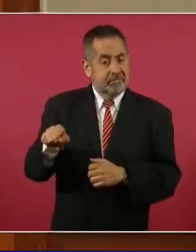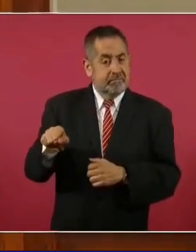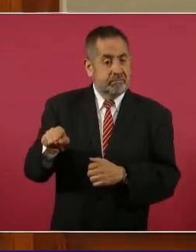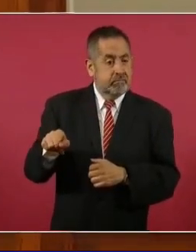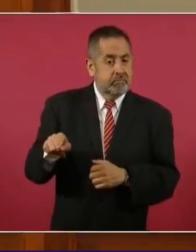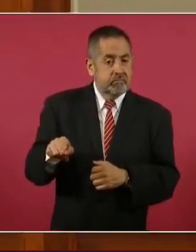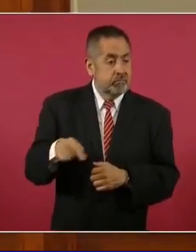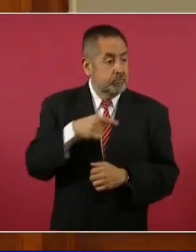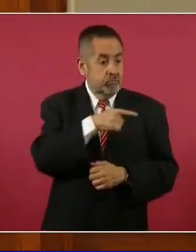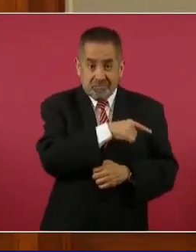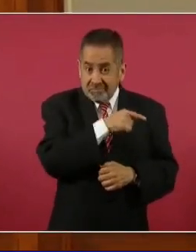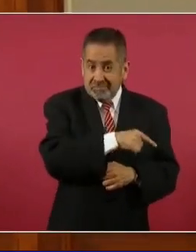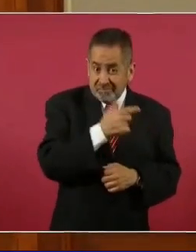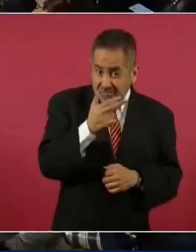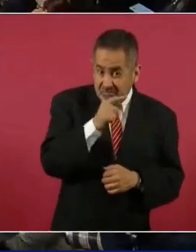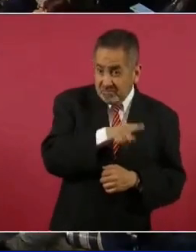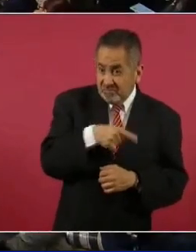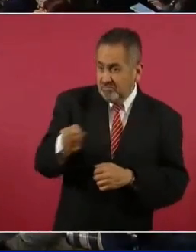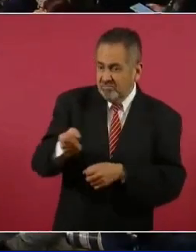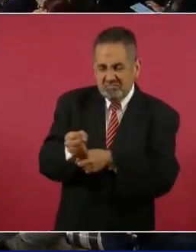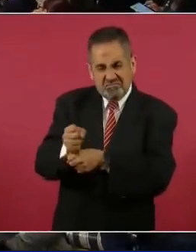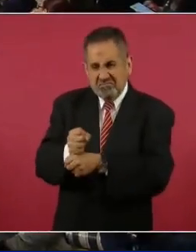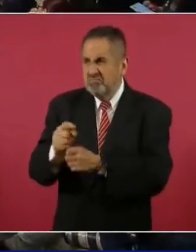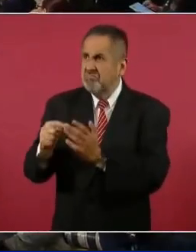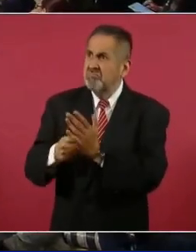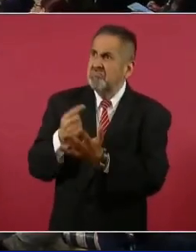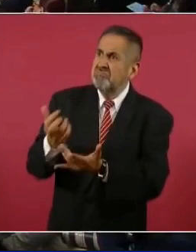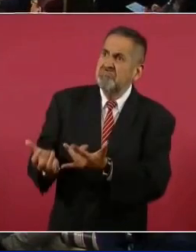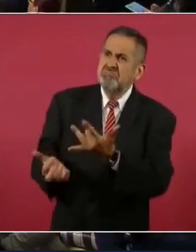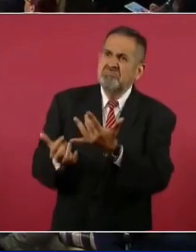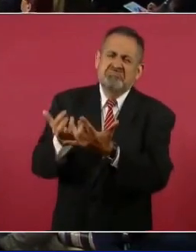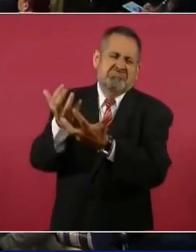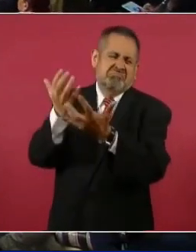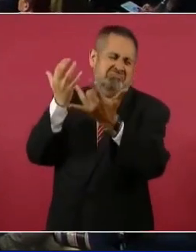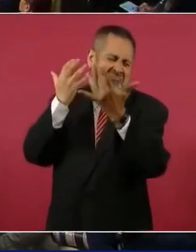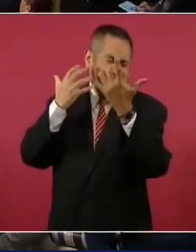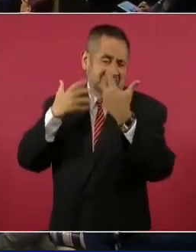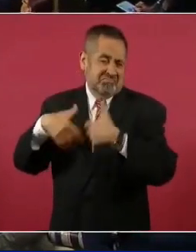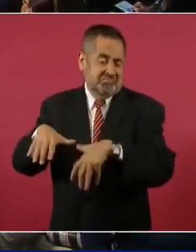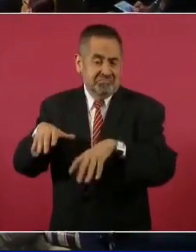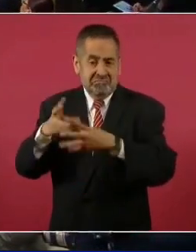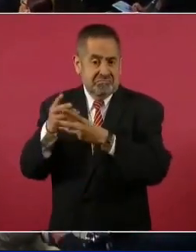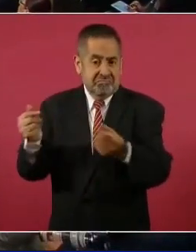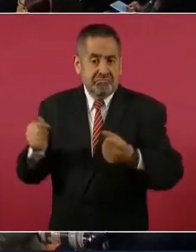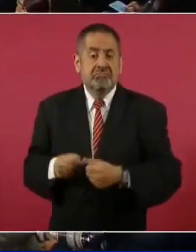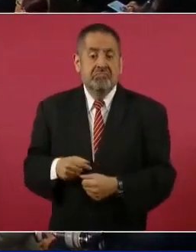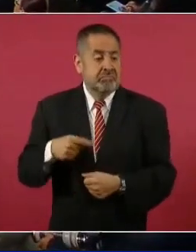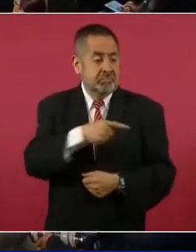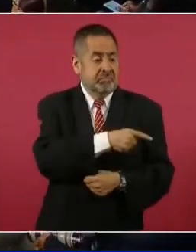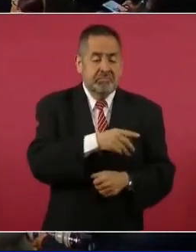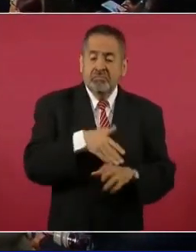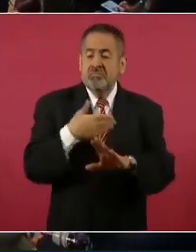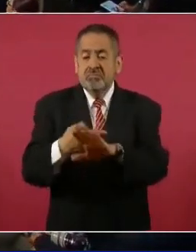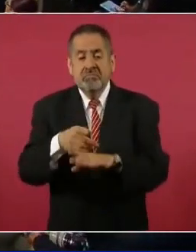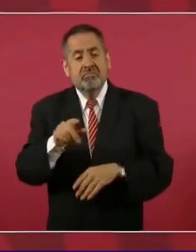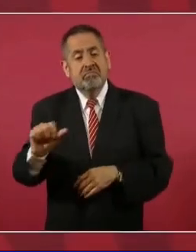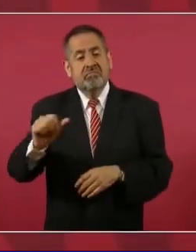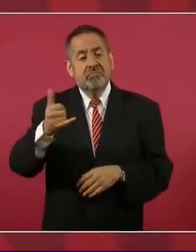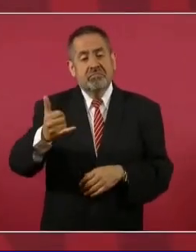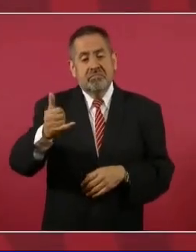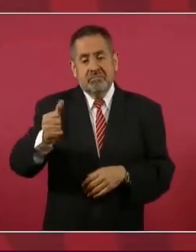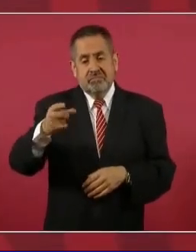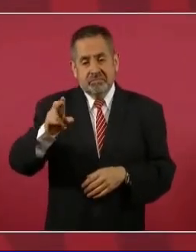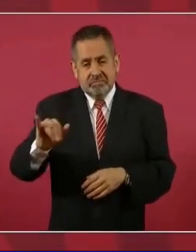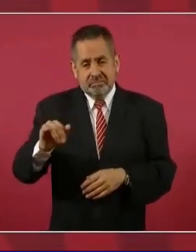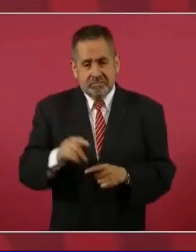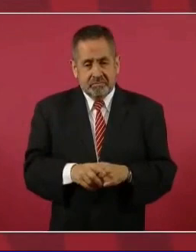Ahí llevó a cabo una represión, quemó el pueblo, estuvo con los yaquis.